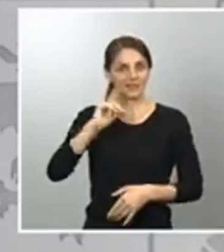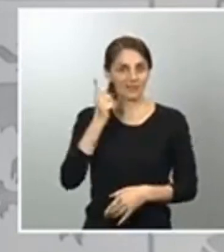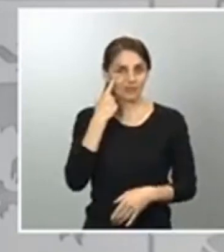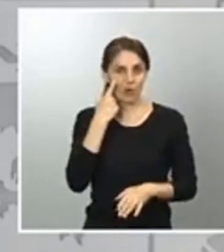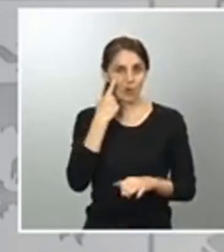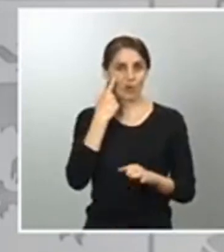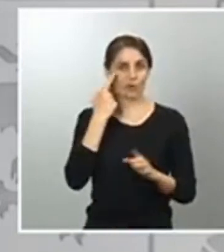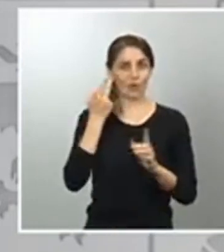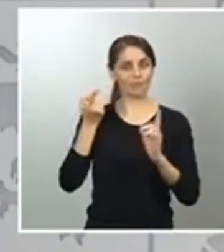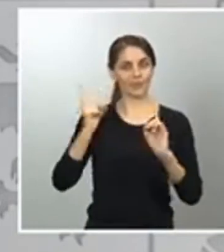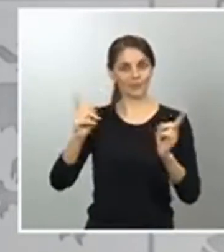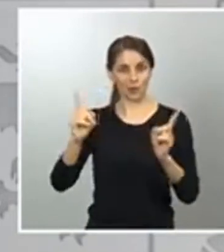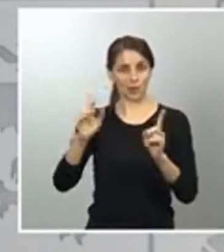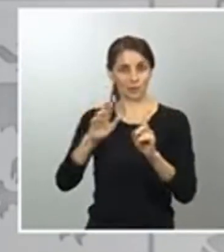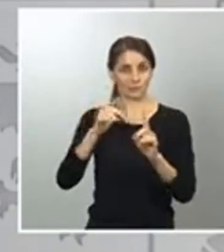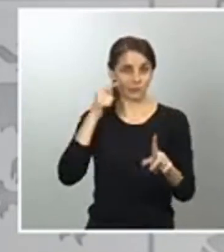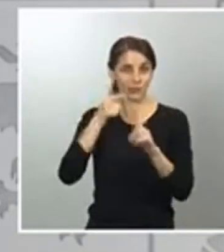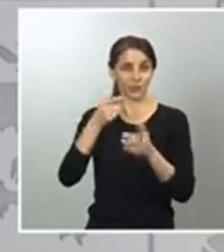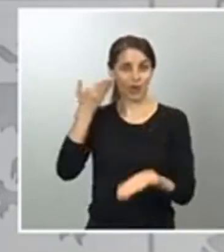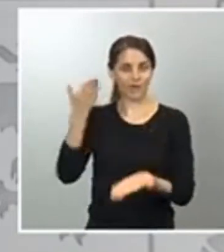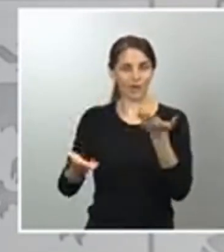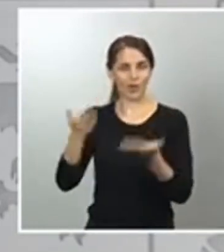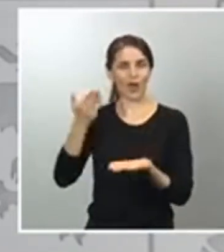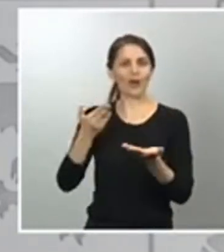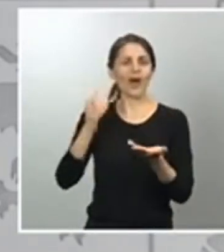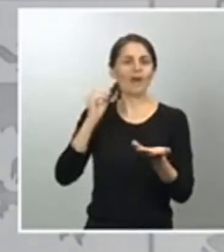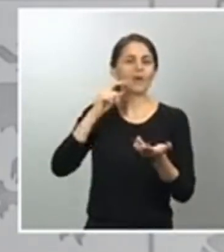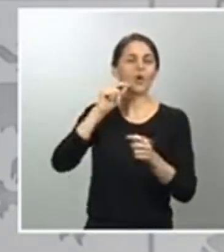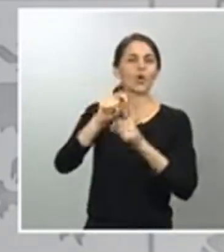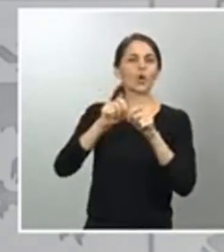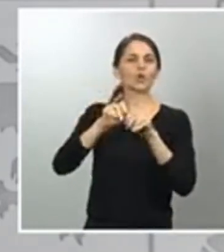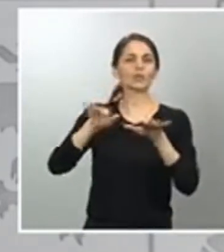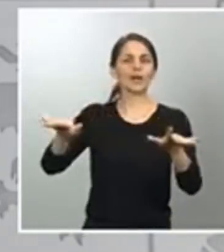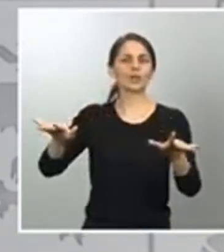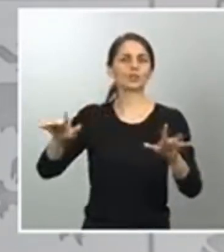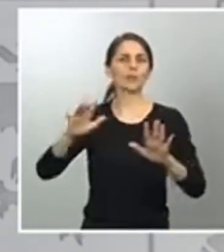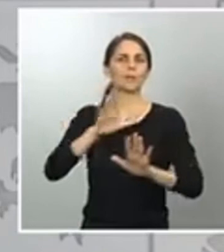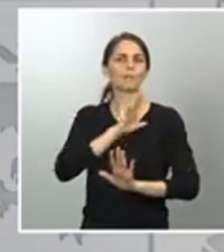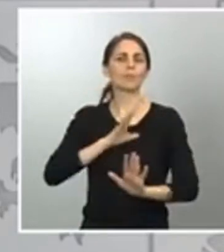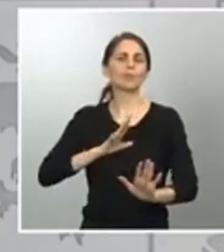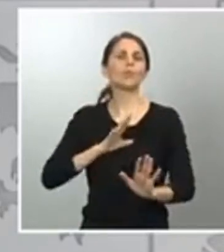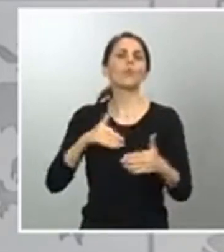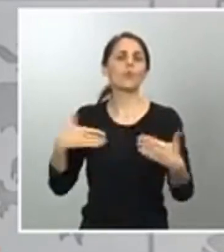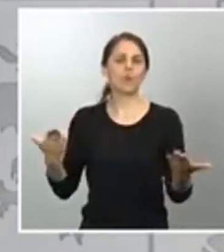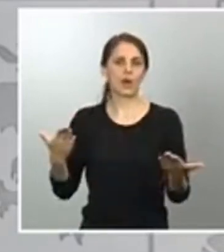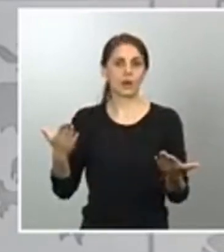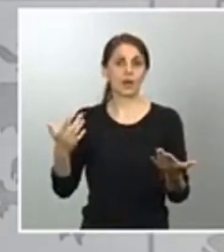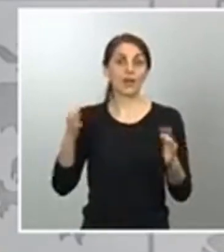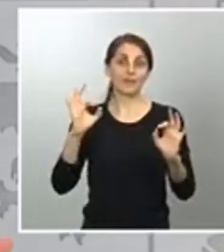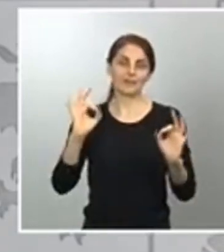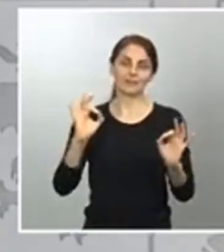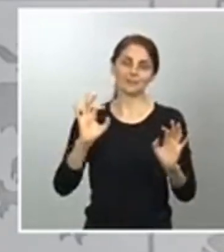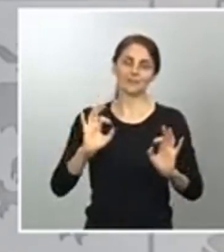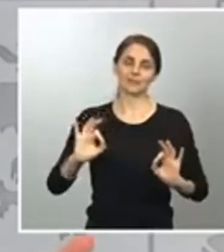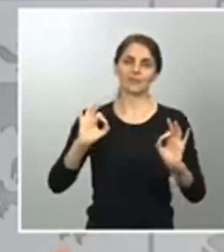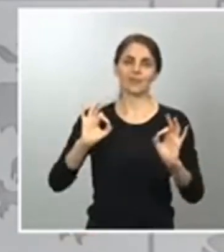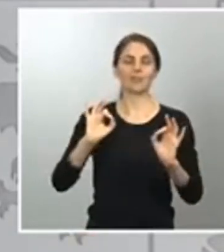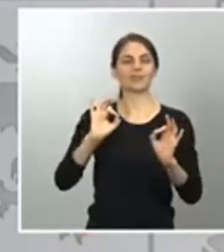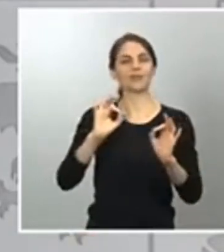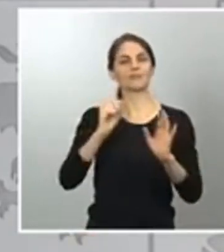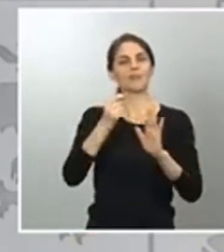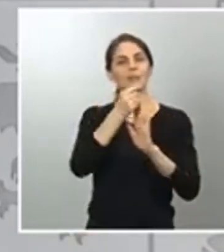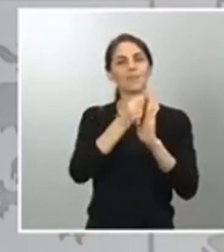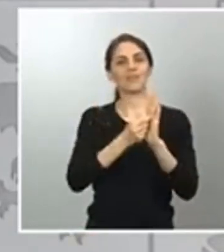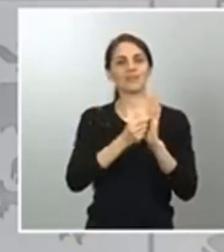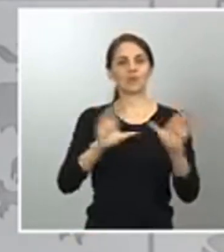para evaluar el número de contagios que se pueda producir, y lógicamente pues esas medidas colectivas de higiene que bueno, pues van a formar parte de esa